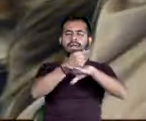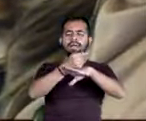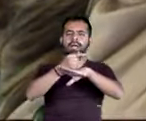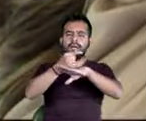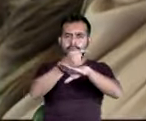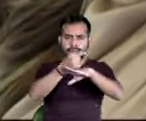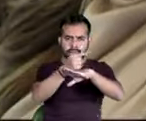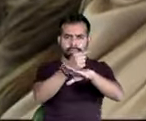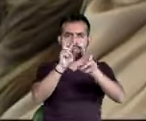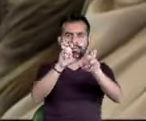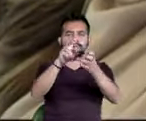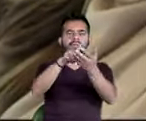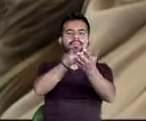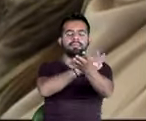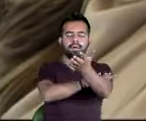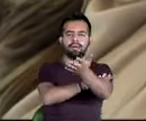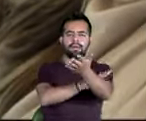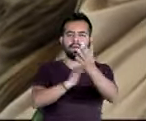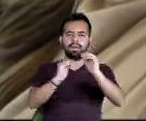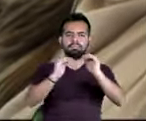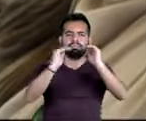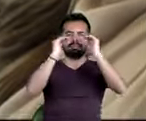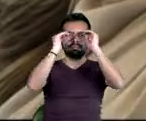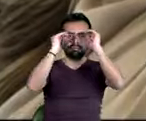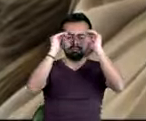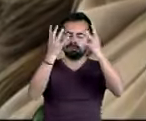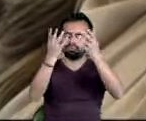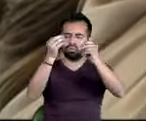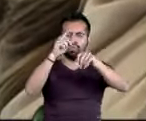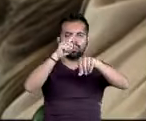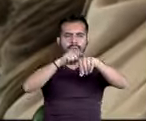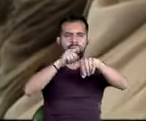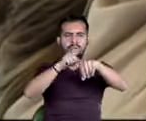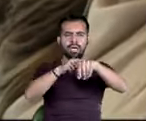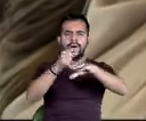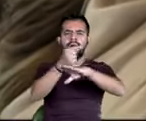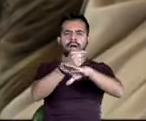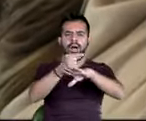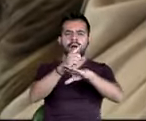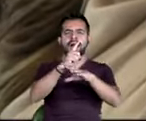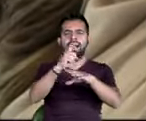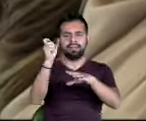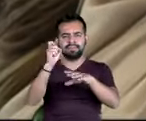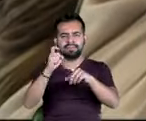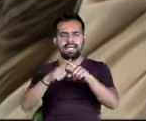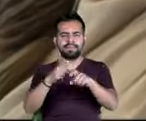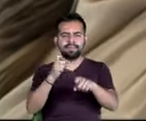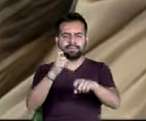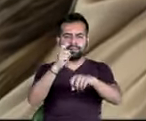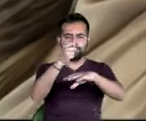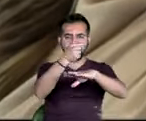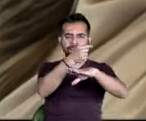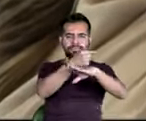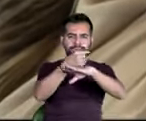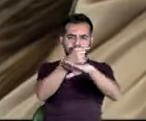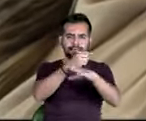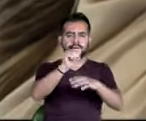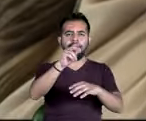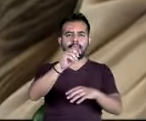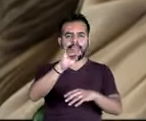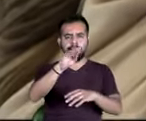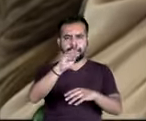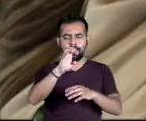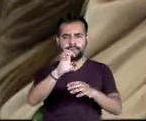en un programa de Siemens, en el cual estuvo mucho tiempo como exgerente regional en ingeniería de Siemens en la región andina,